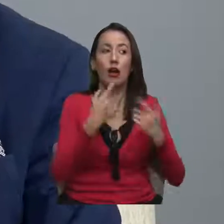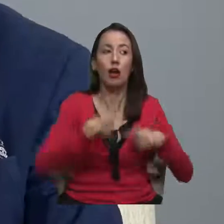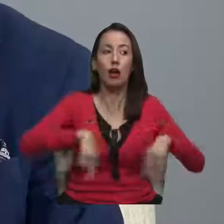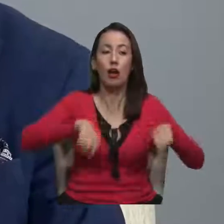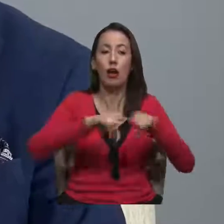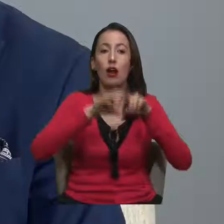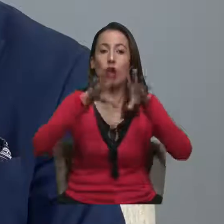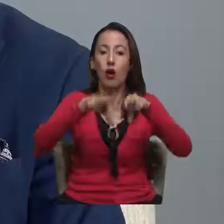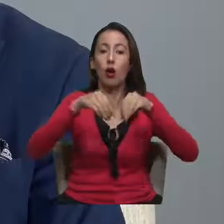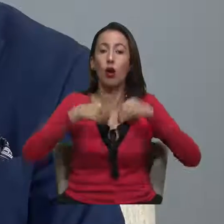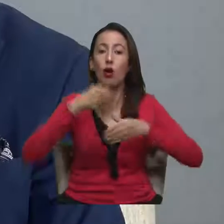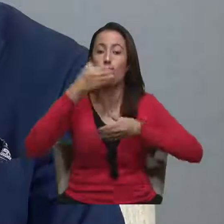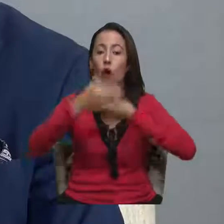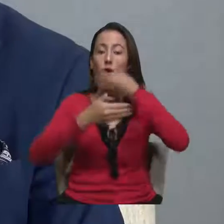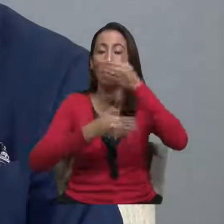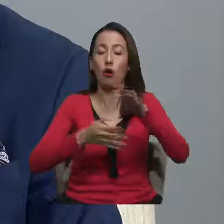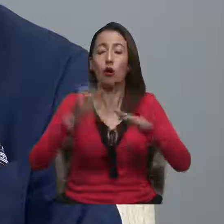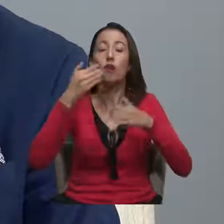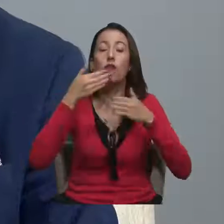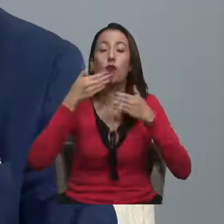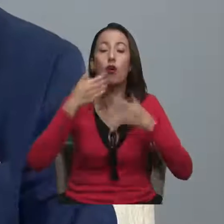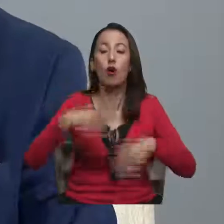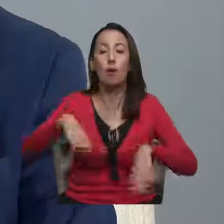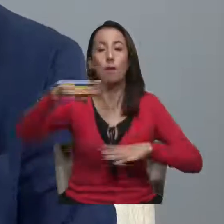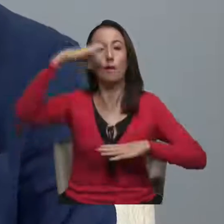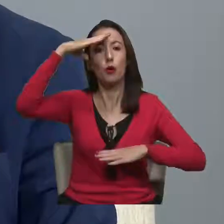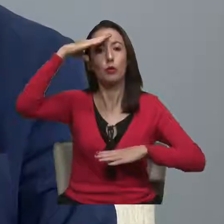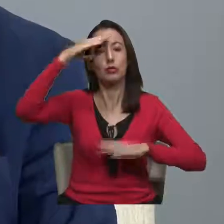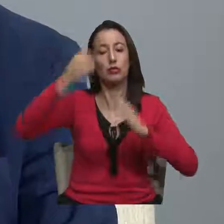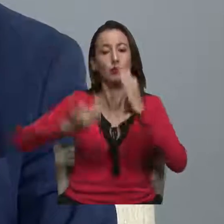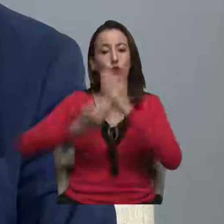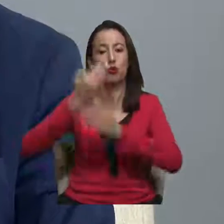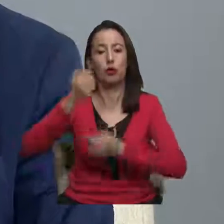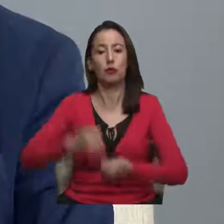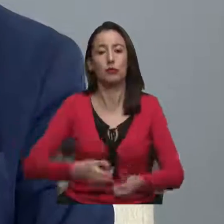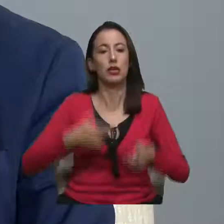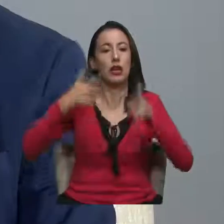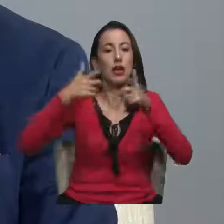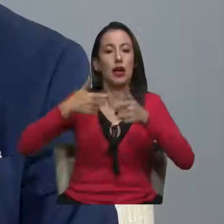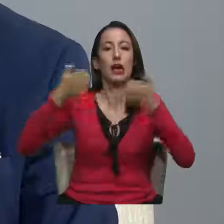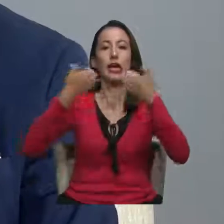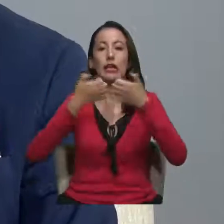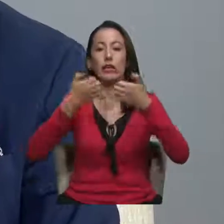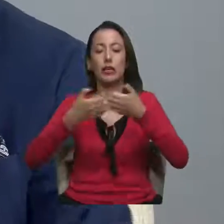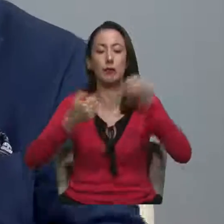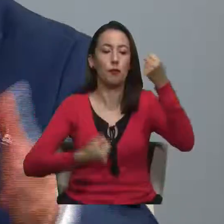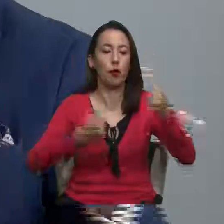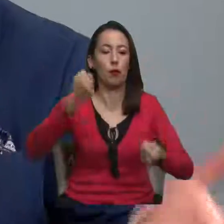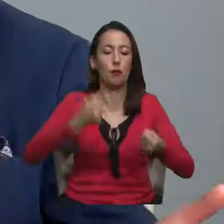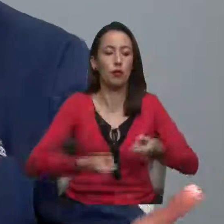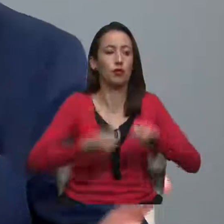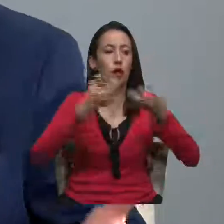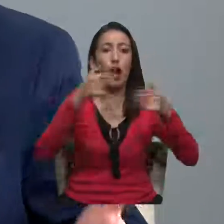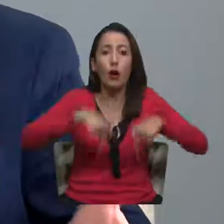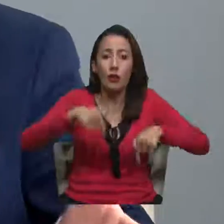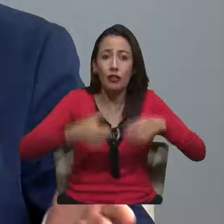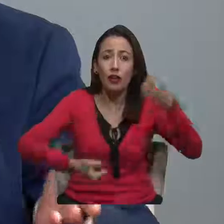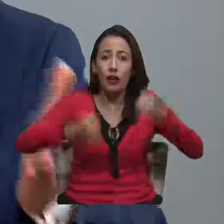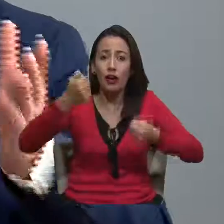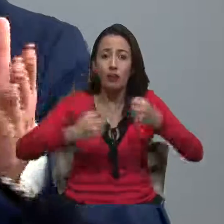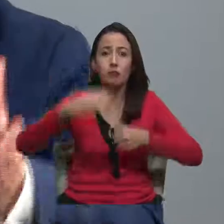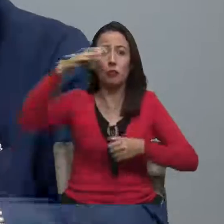implementar nuevas cosas para la policía darles de armamento darles carros porque ahora los carros que tienen